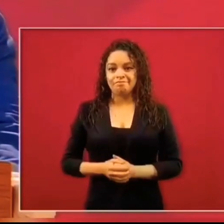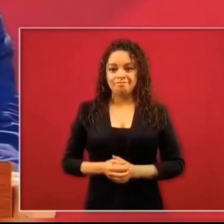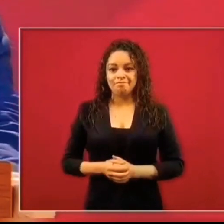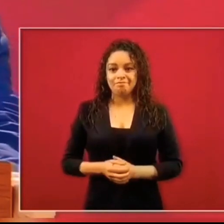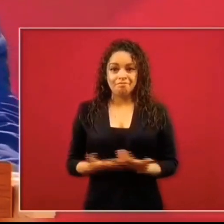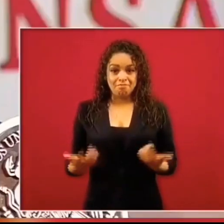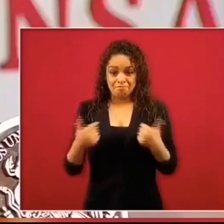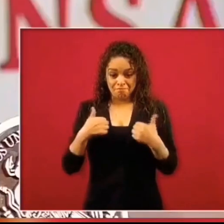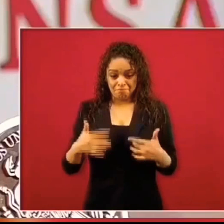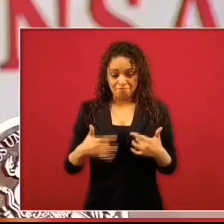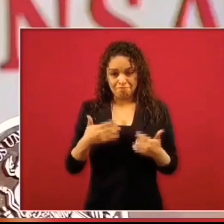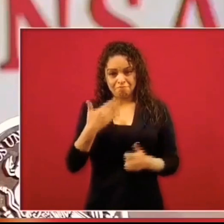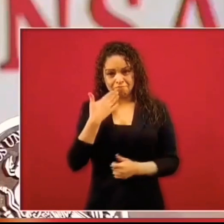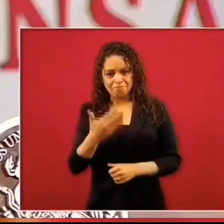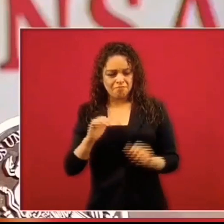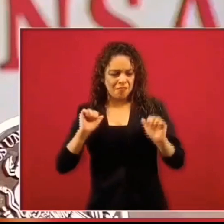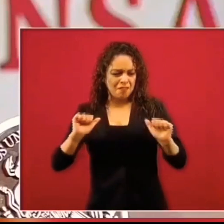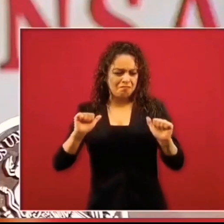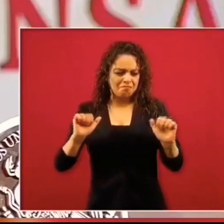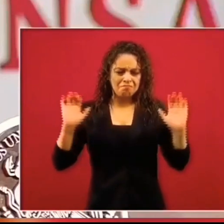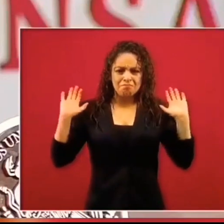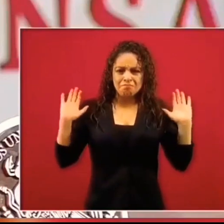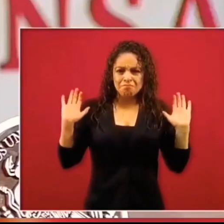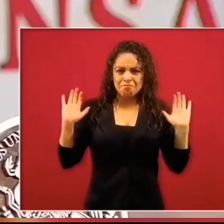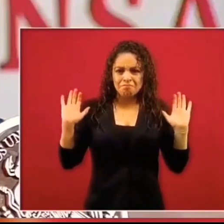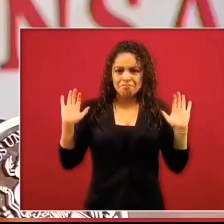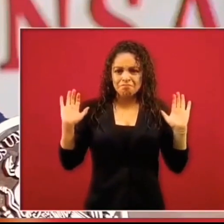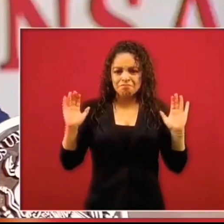inmune y siempre he salido